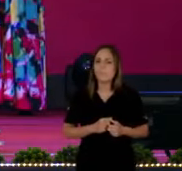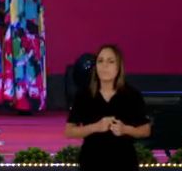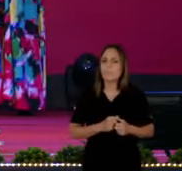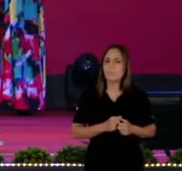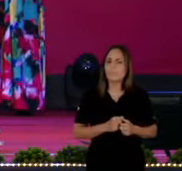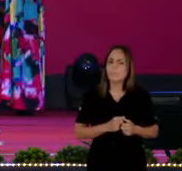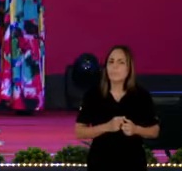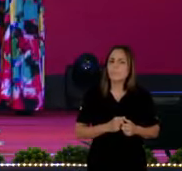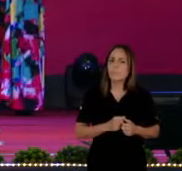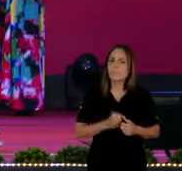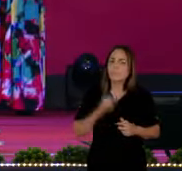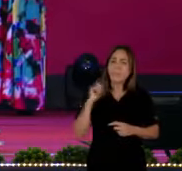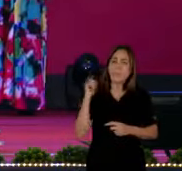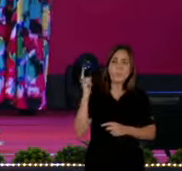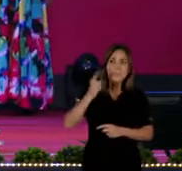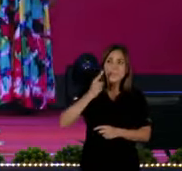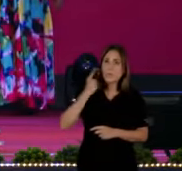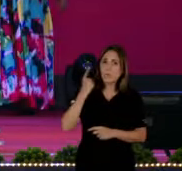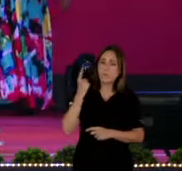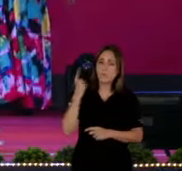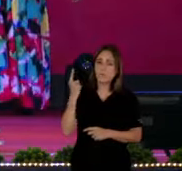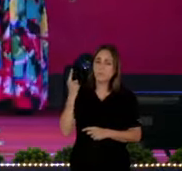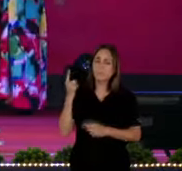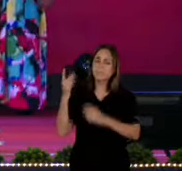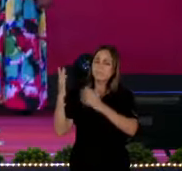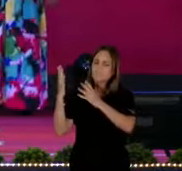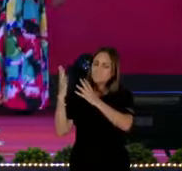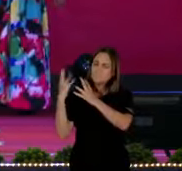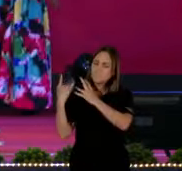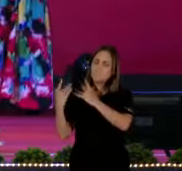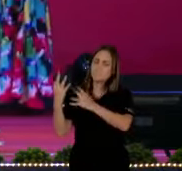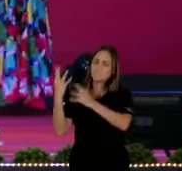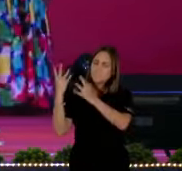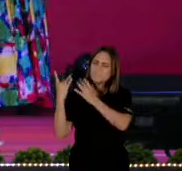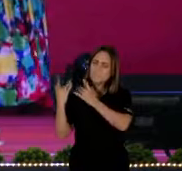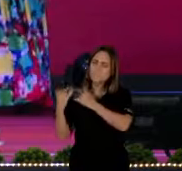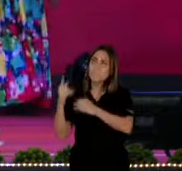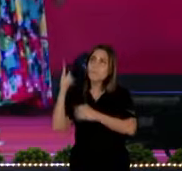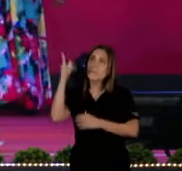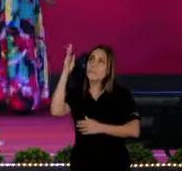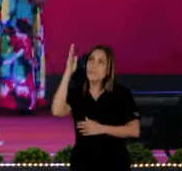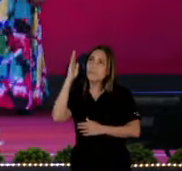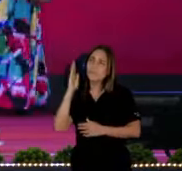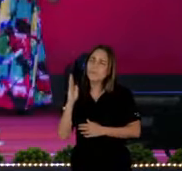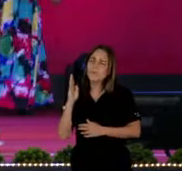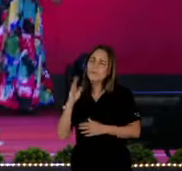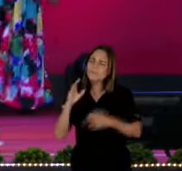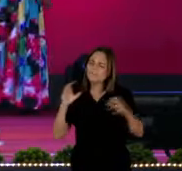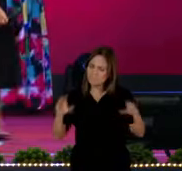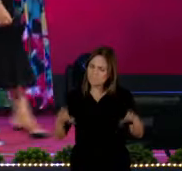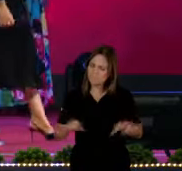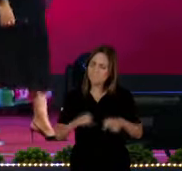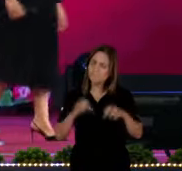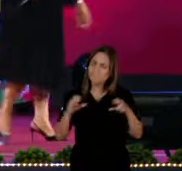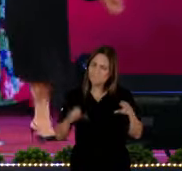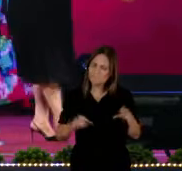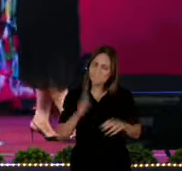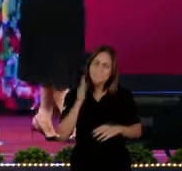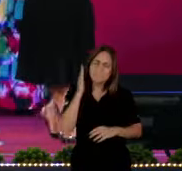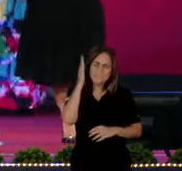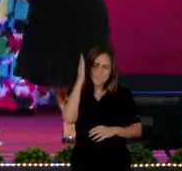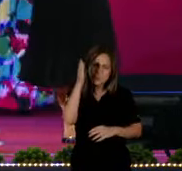Basta solamente esperar lo que Dios irá